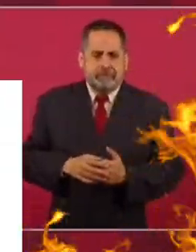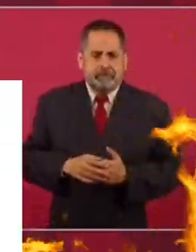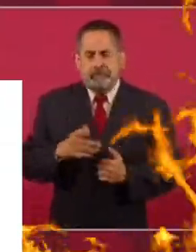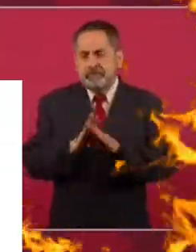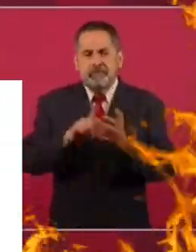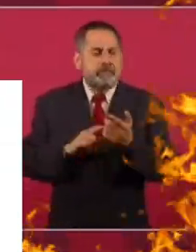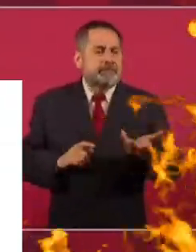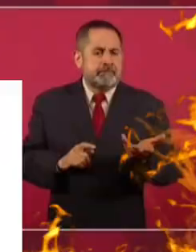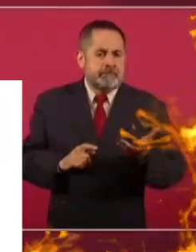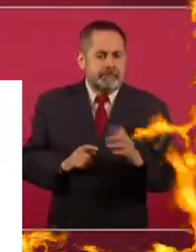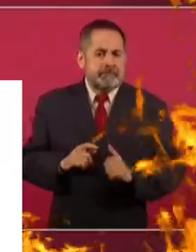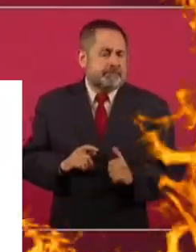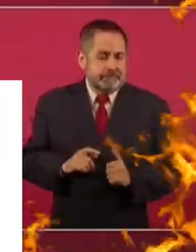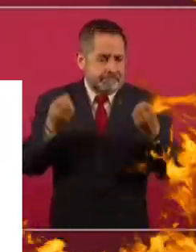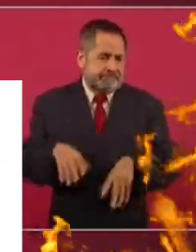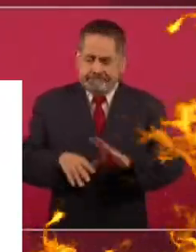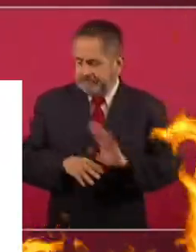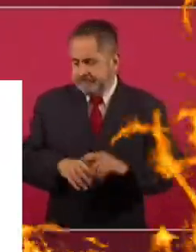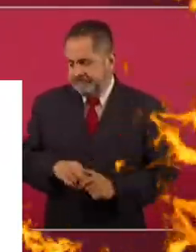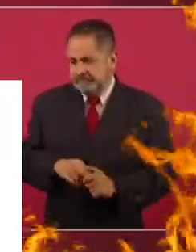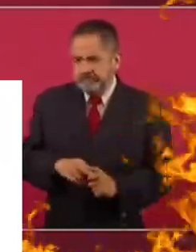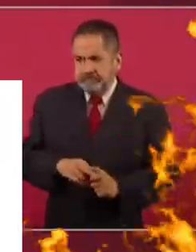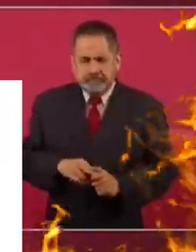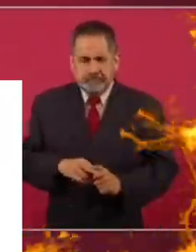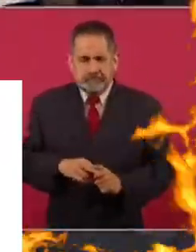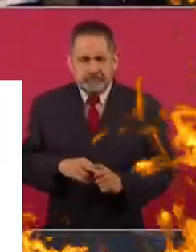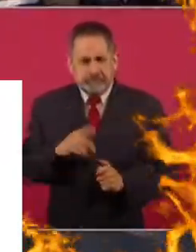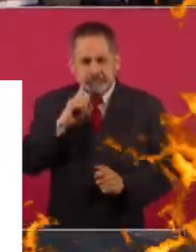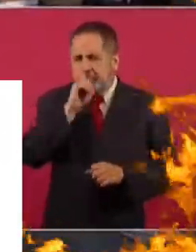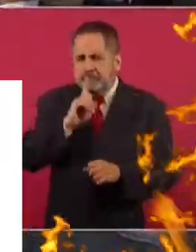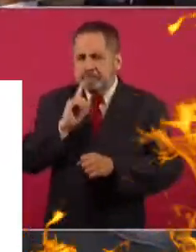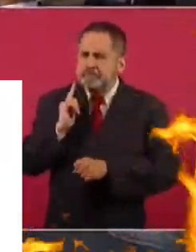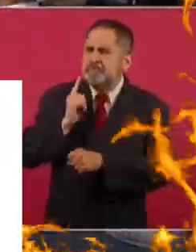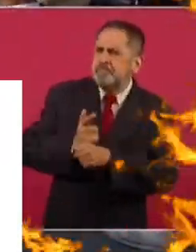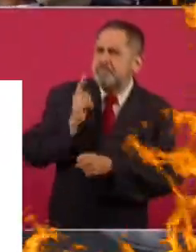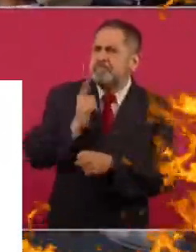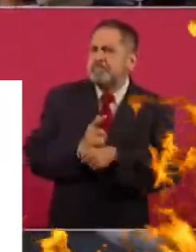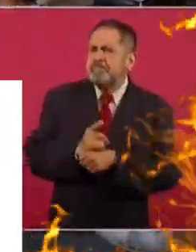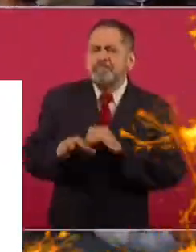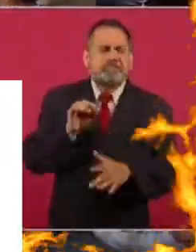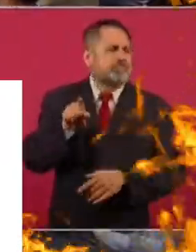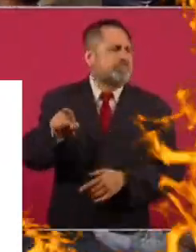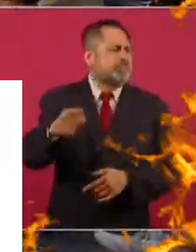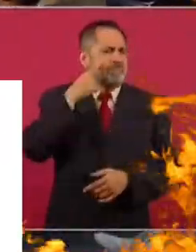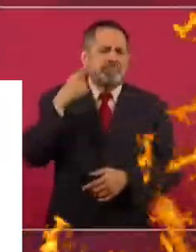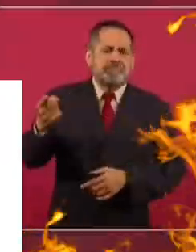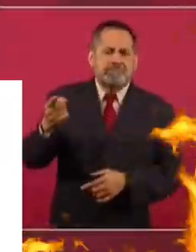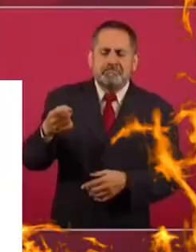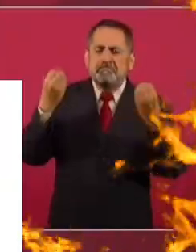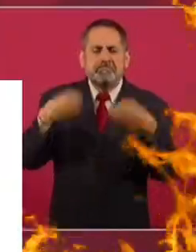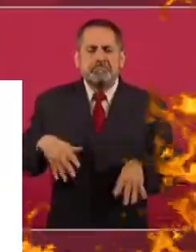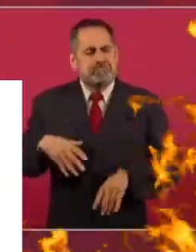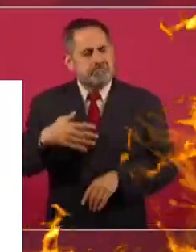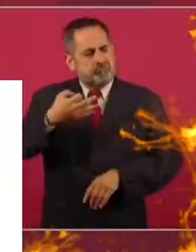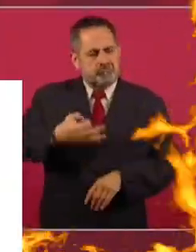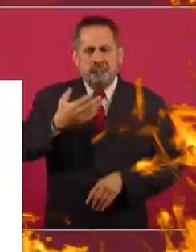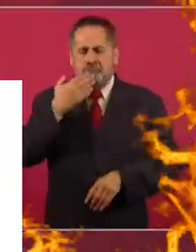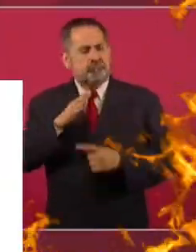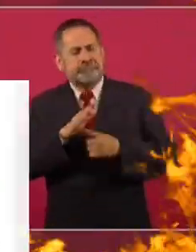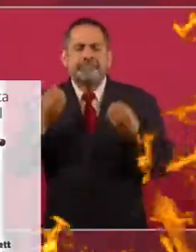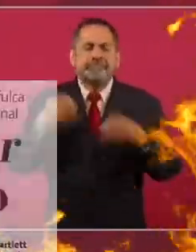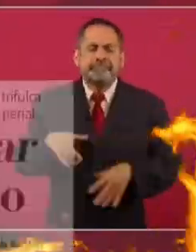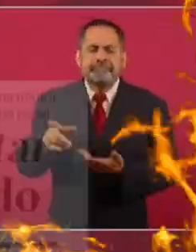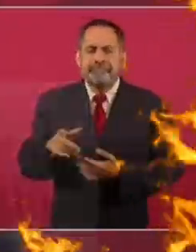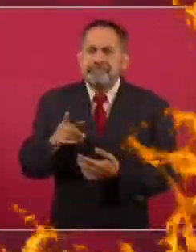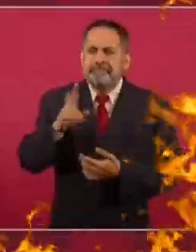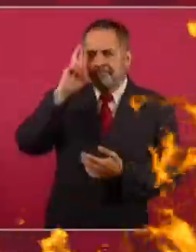se cae todo y se descubren las mentiras, la autoridad,